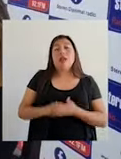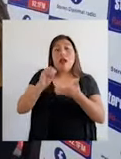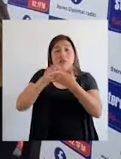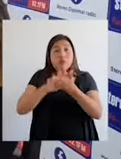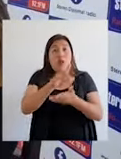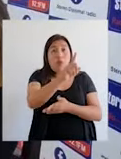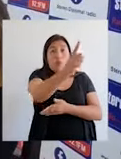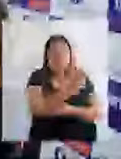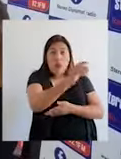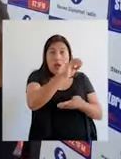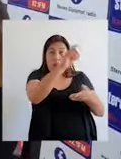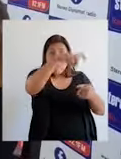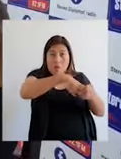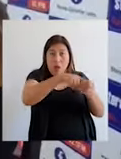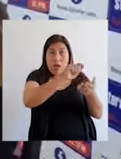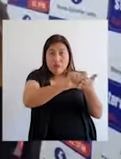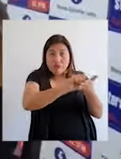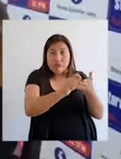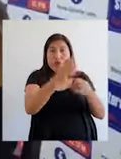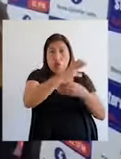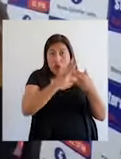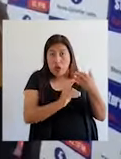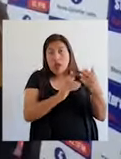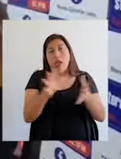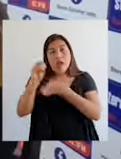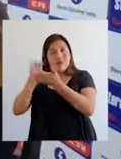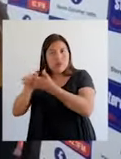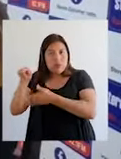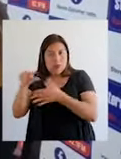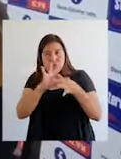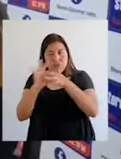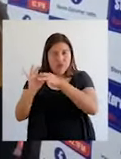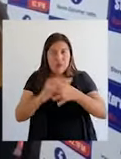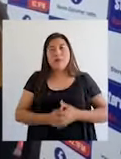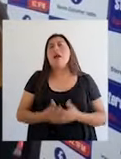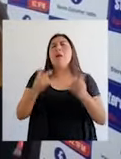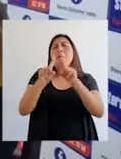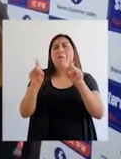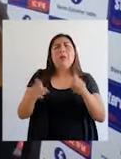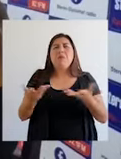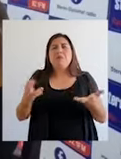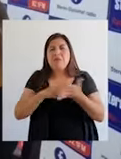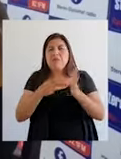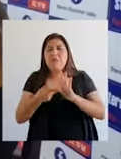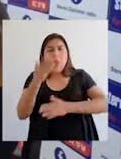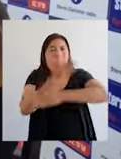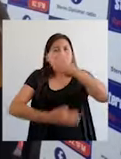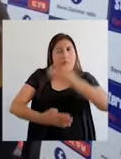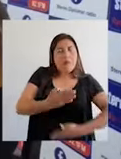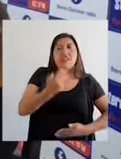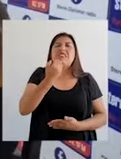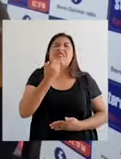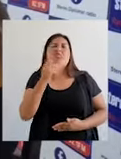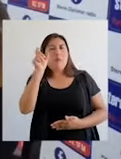automáticamente queda registrado también en el registro nacional. Correcto. ¿A qué denominamos una persona con discapacidad? Porque los siguientes de repente nos están escuchando